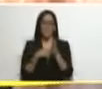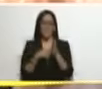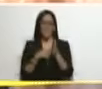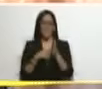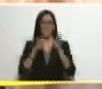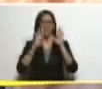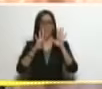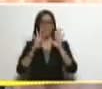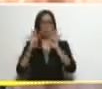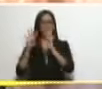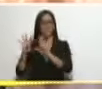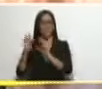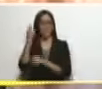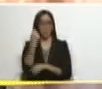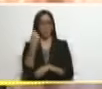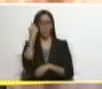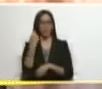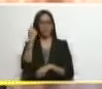1999, diputado,